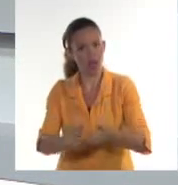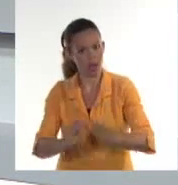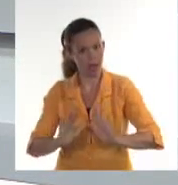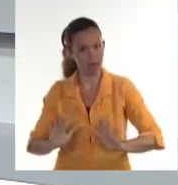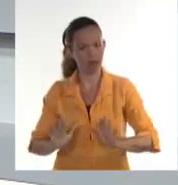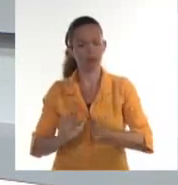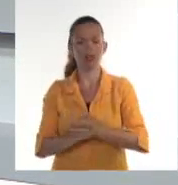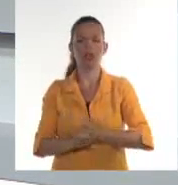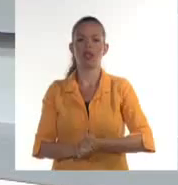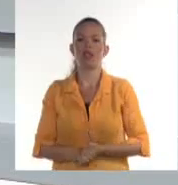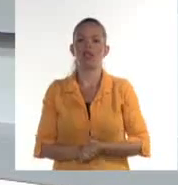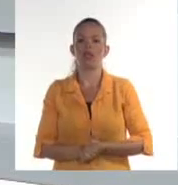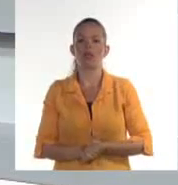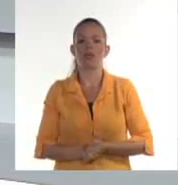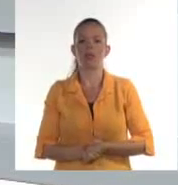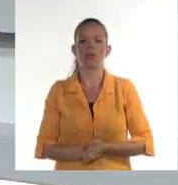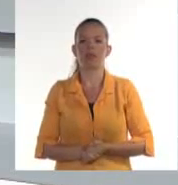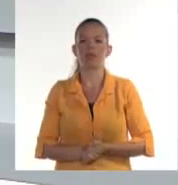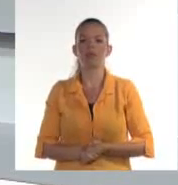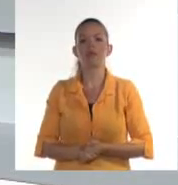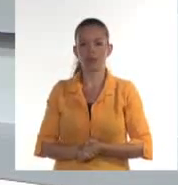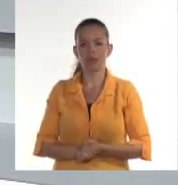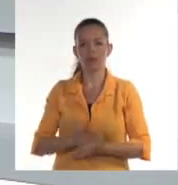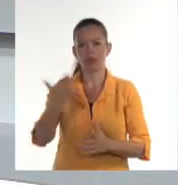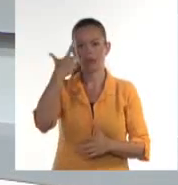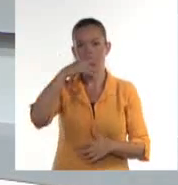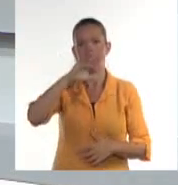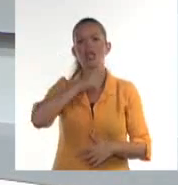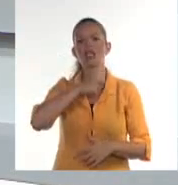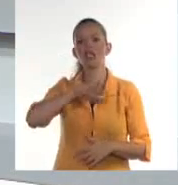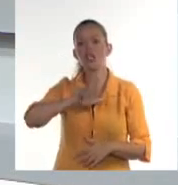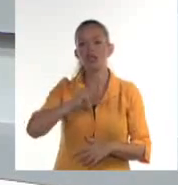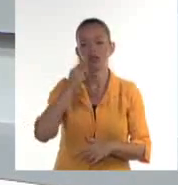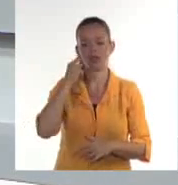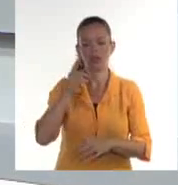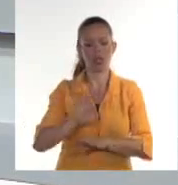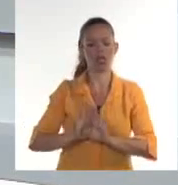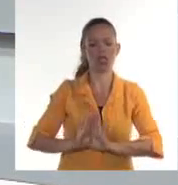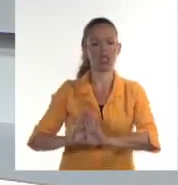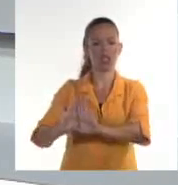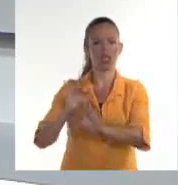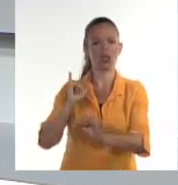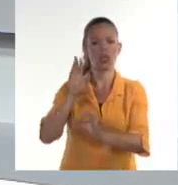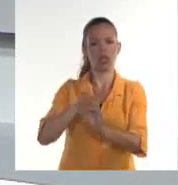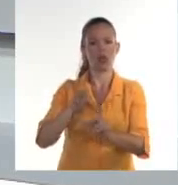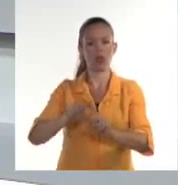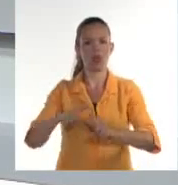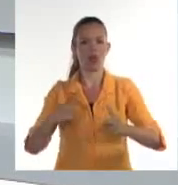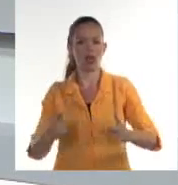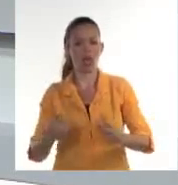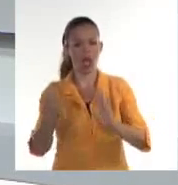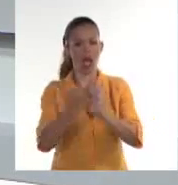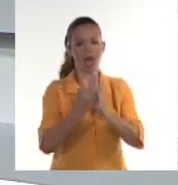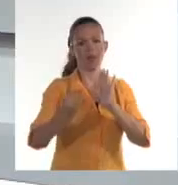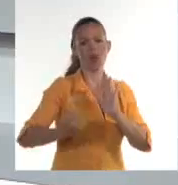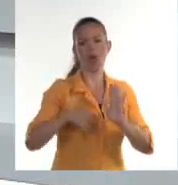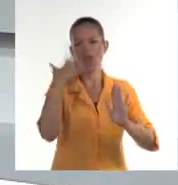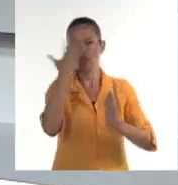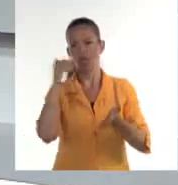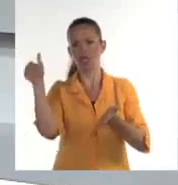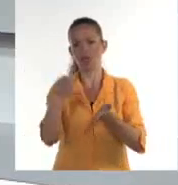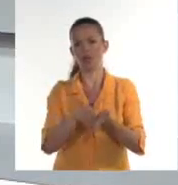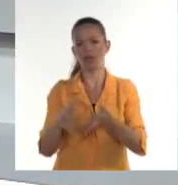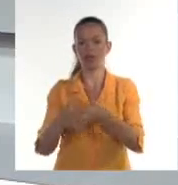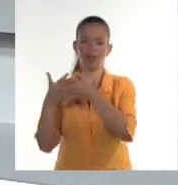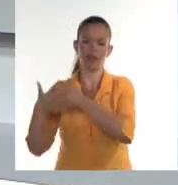allí. Ariel Henry duró tanto en medio de tanto rechazo interno porque estaba avalado por el tutor norteamericano y